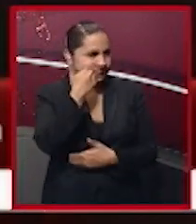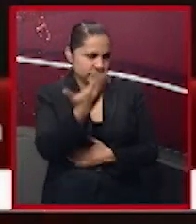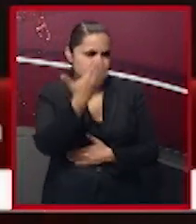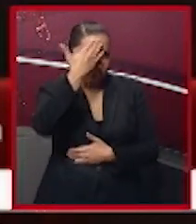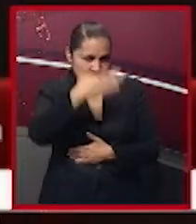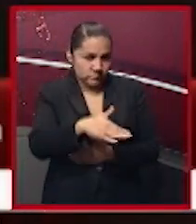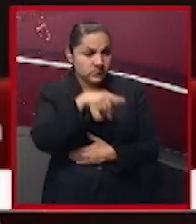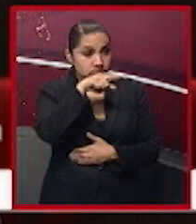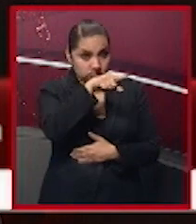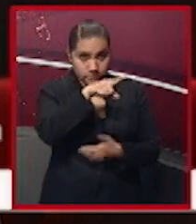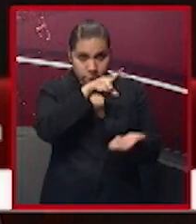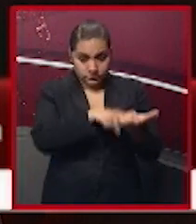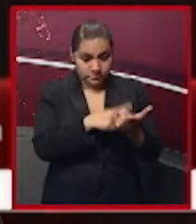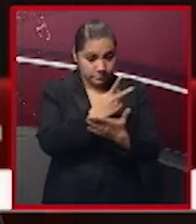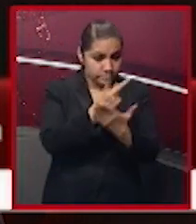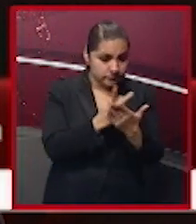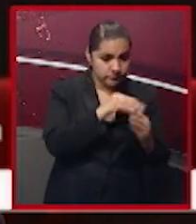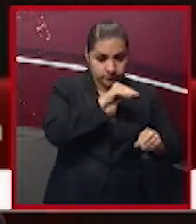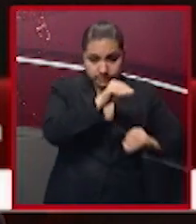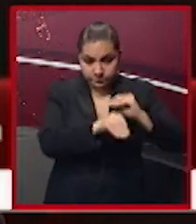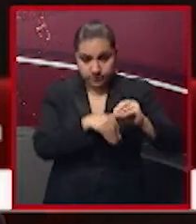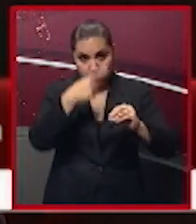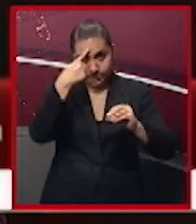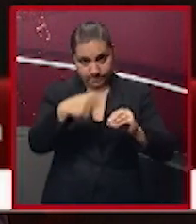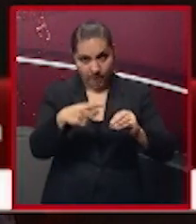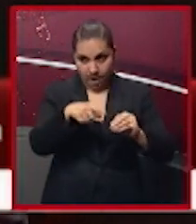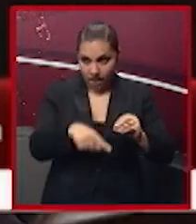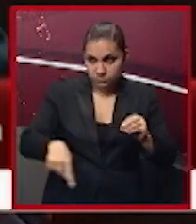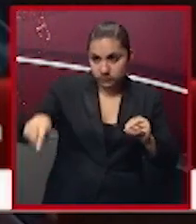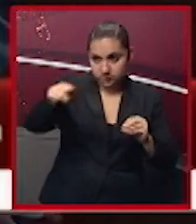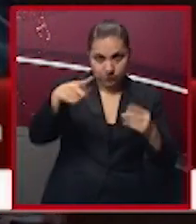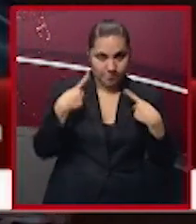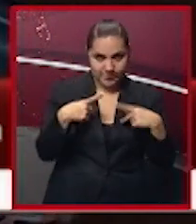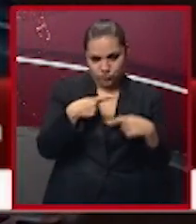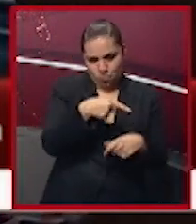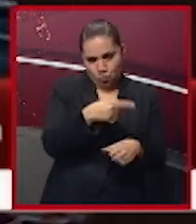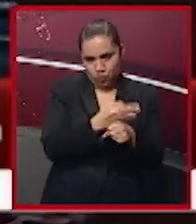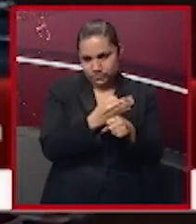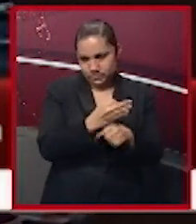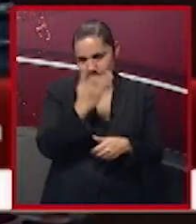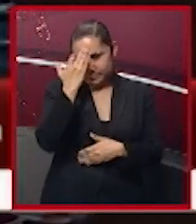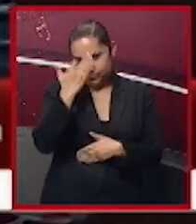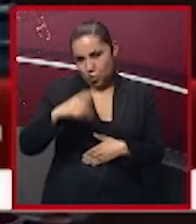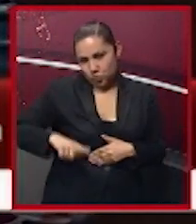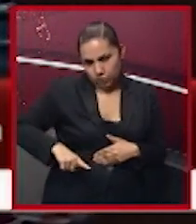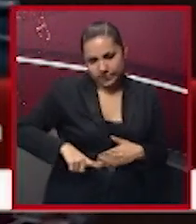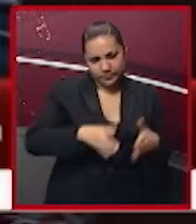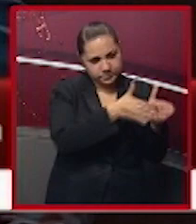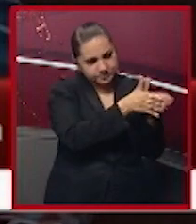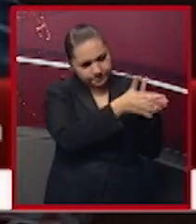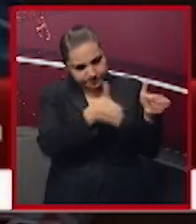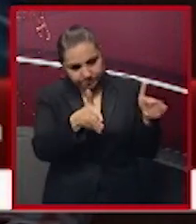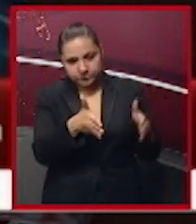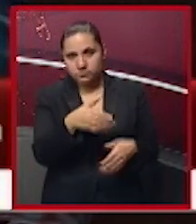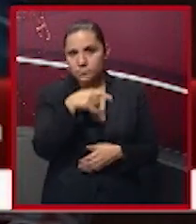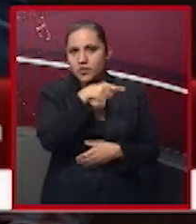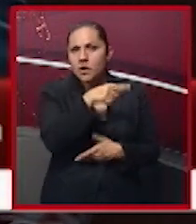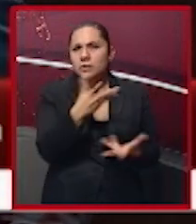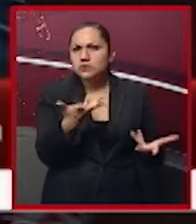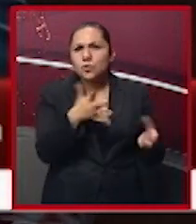de la política social de este gobierno si sus programas se hubieran